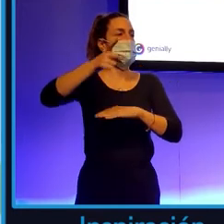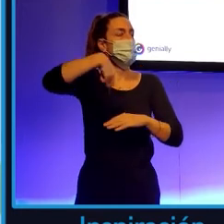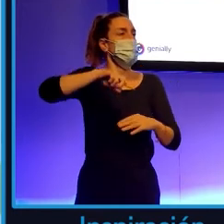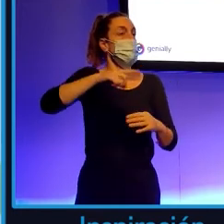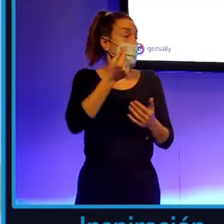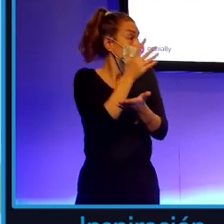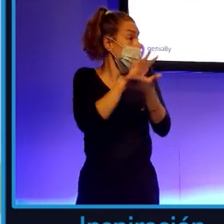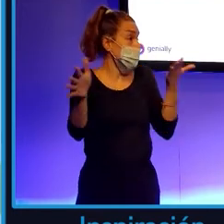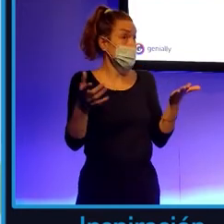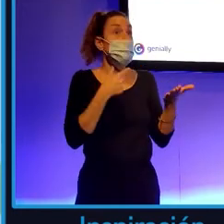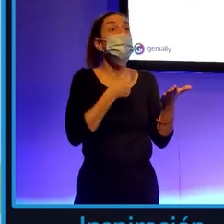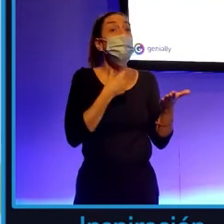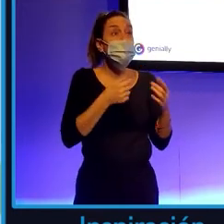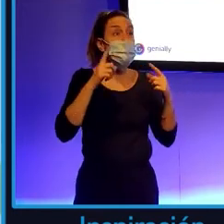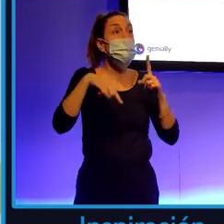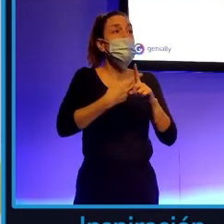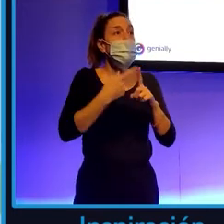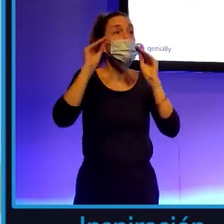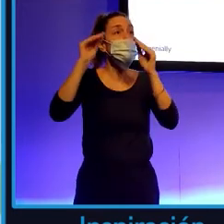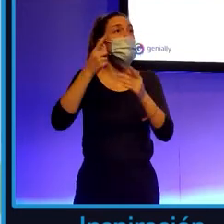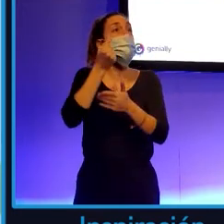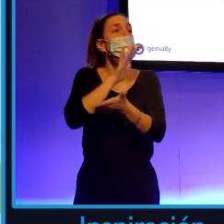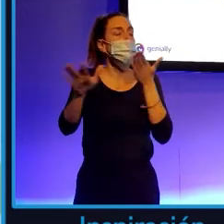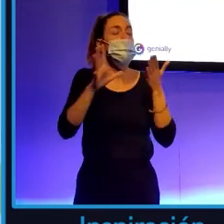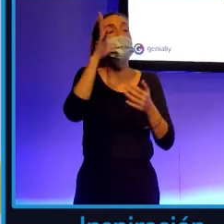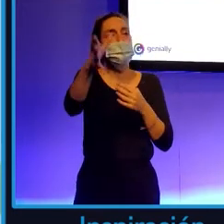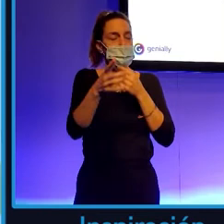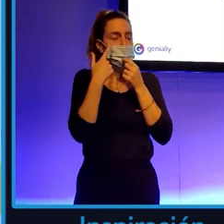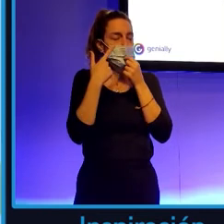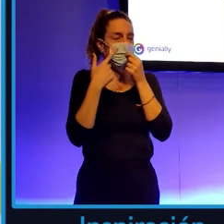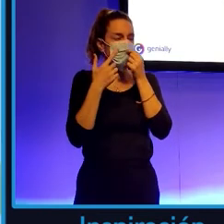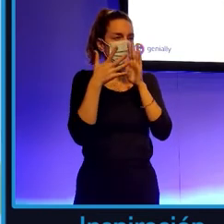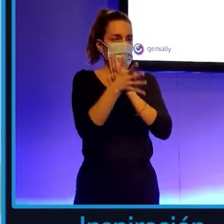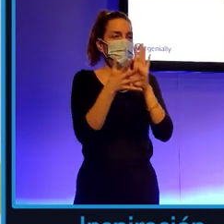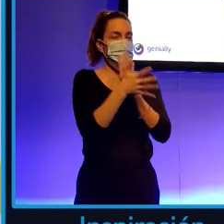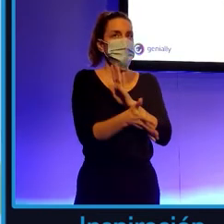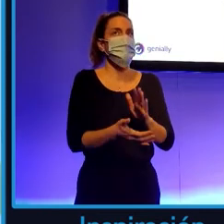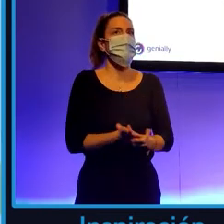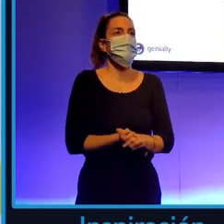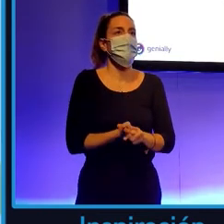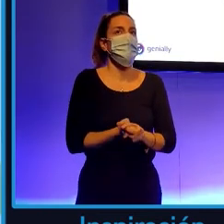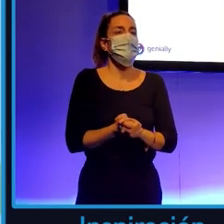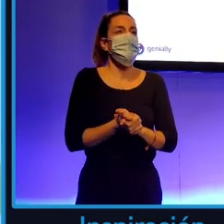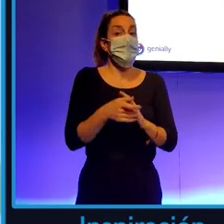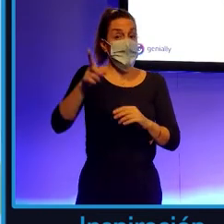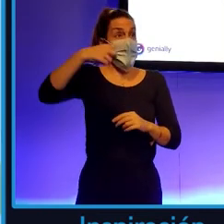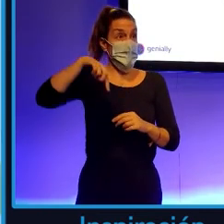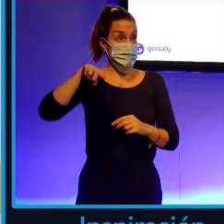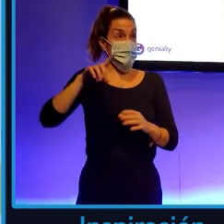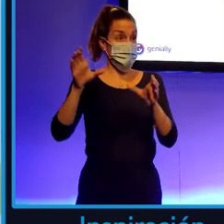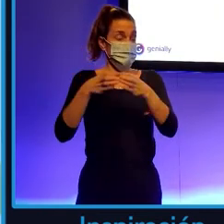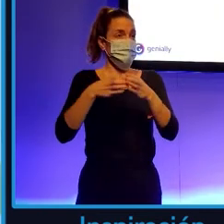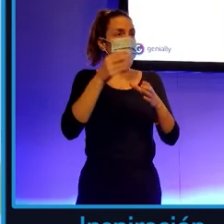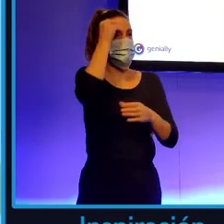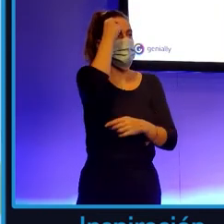es que es gratuita es que lo gracioso es que encima es gratuito y les voy a explicar el por qué ya tienen claro que lo que va a salir de las universidades no es lo que